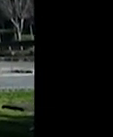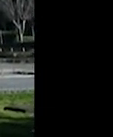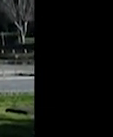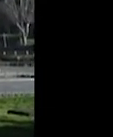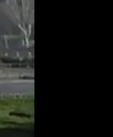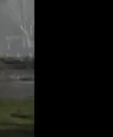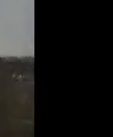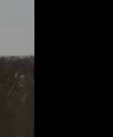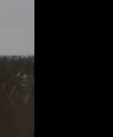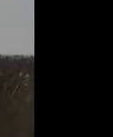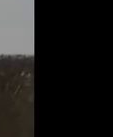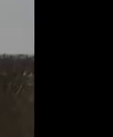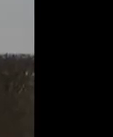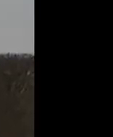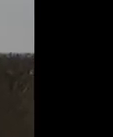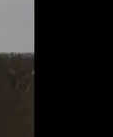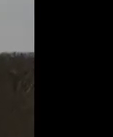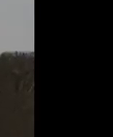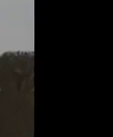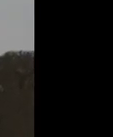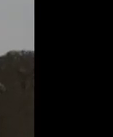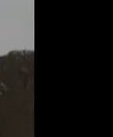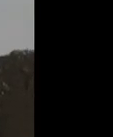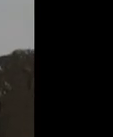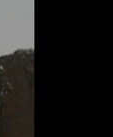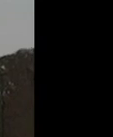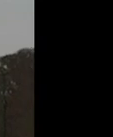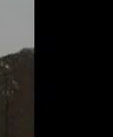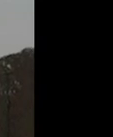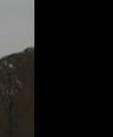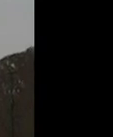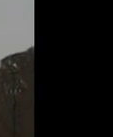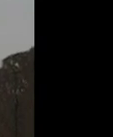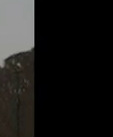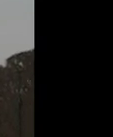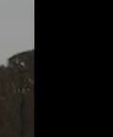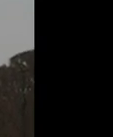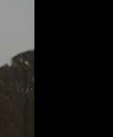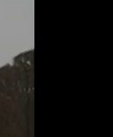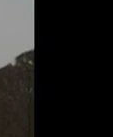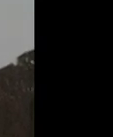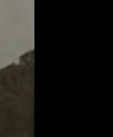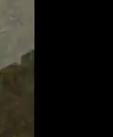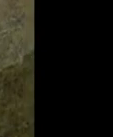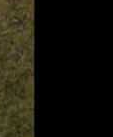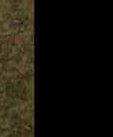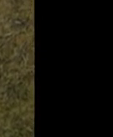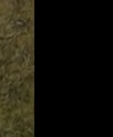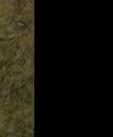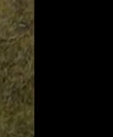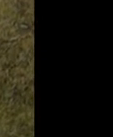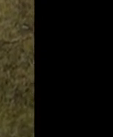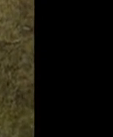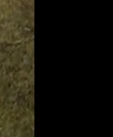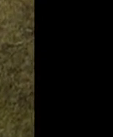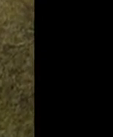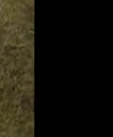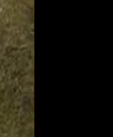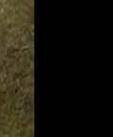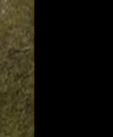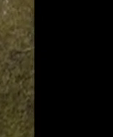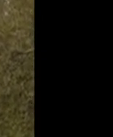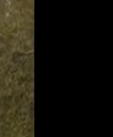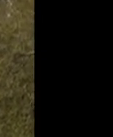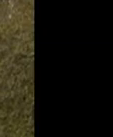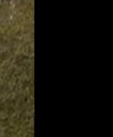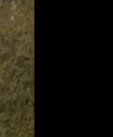Madrid están prácticamente paralizadas por una pandemia que deja miles y miles de infectados nuevos todos los